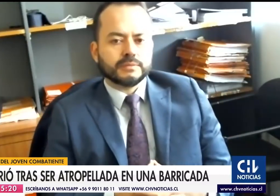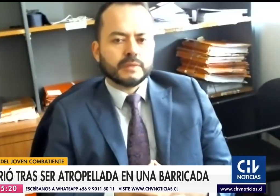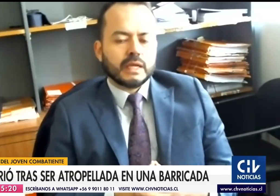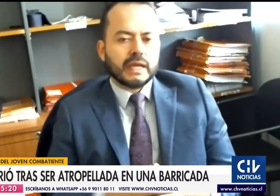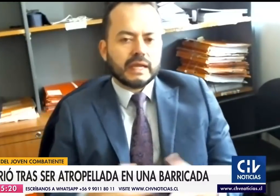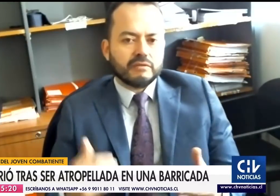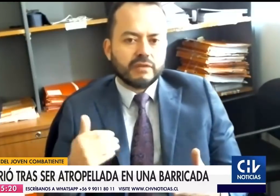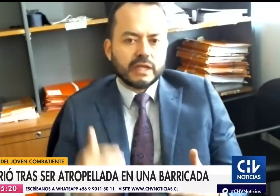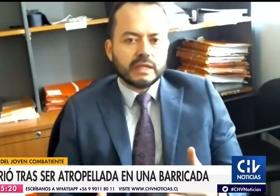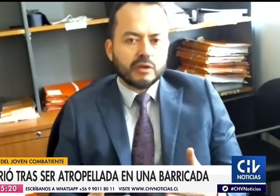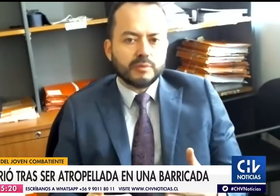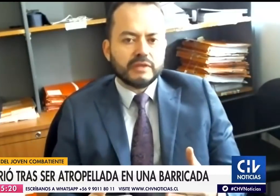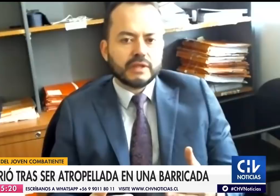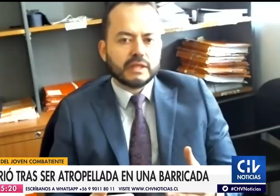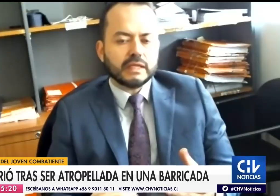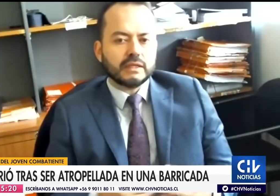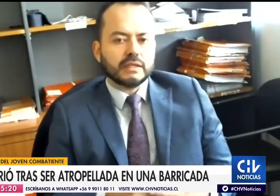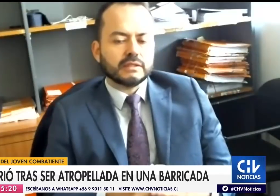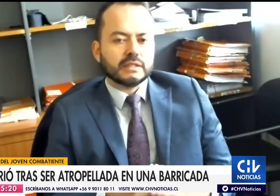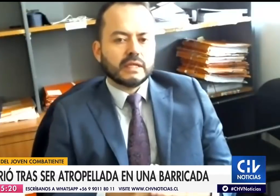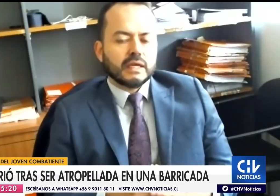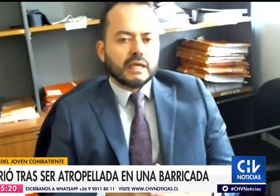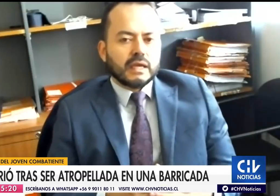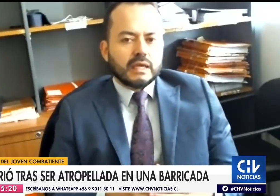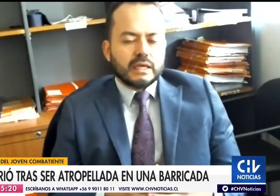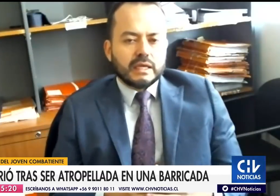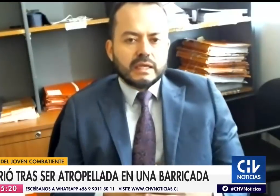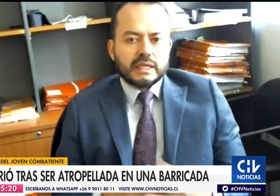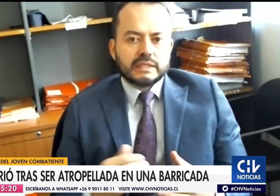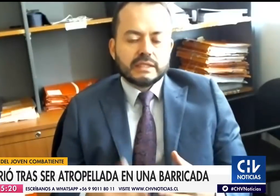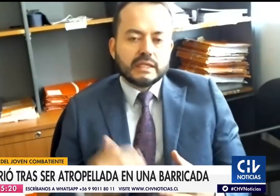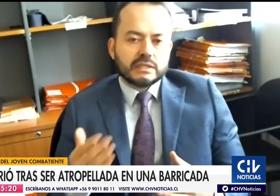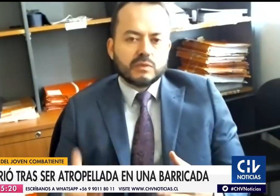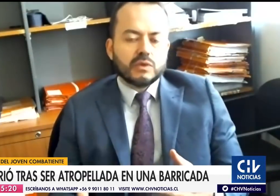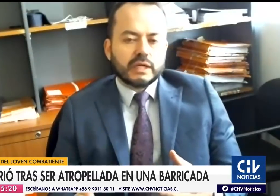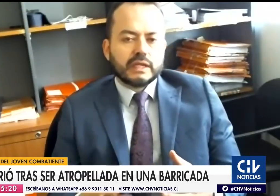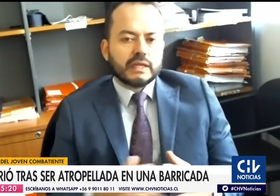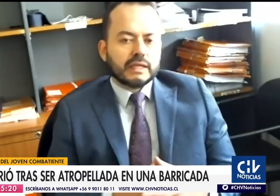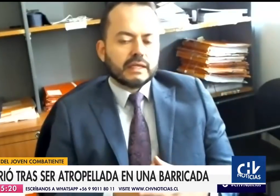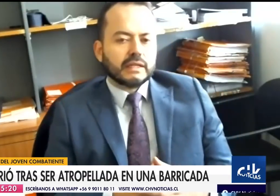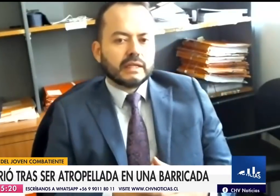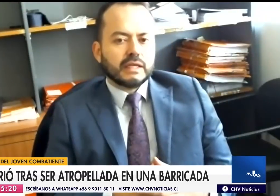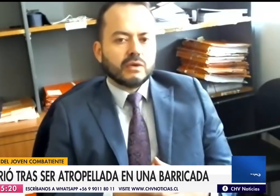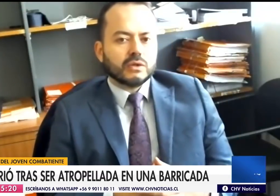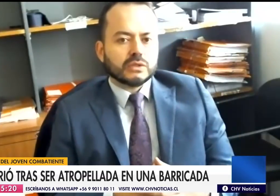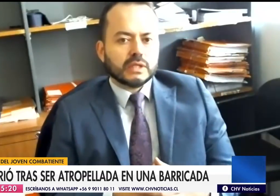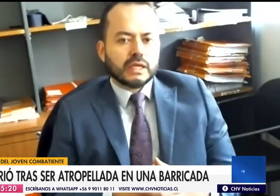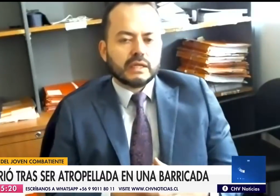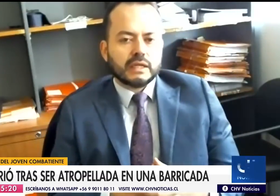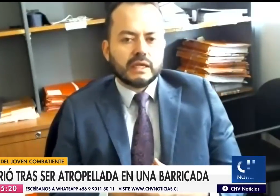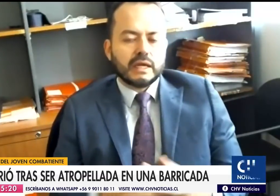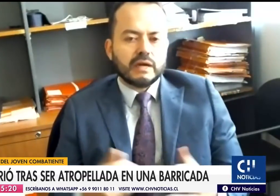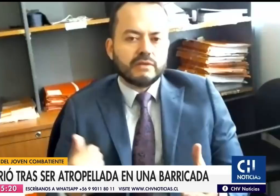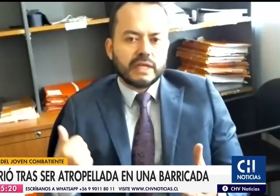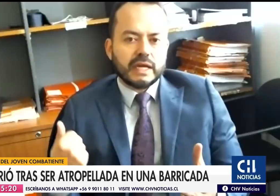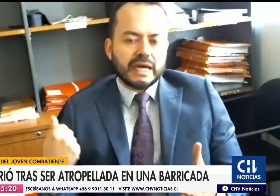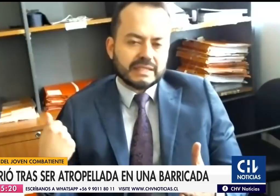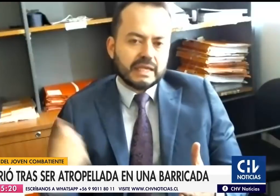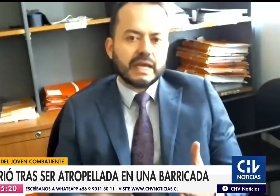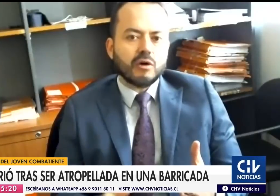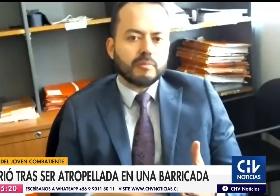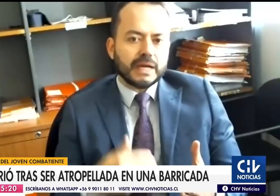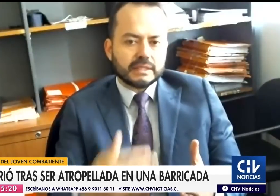negro, la que enfrenta a los manifestantes, y en ese instante, según lo que relatan testigos, este